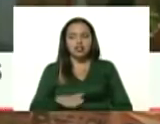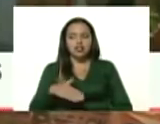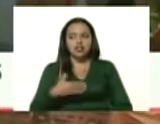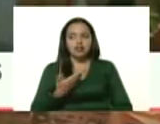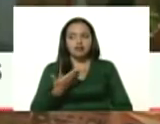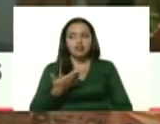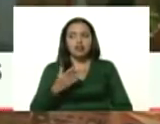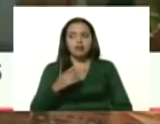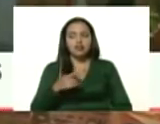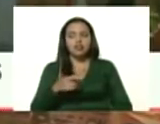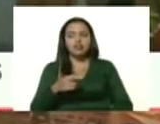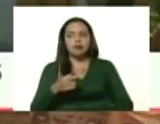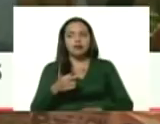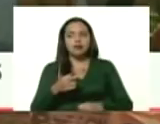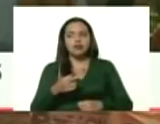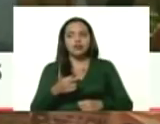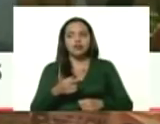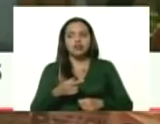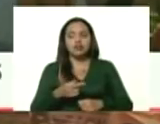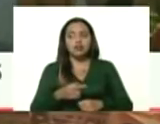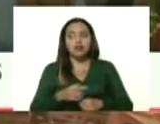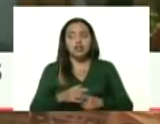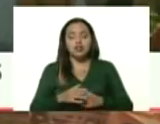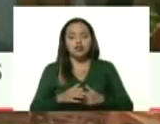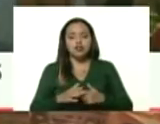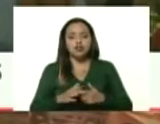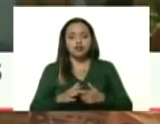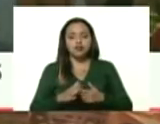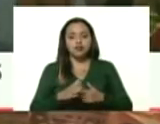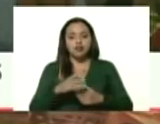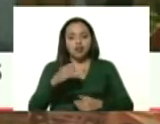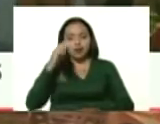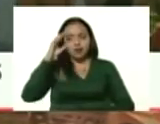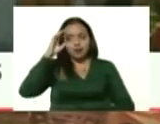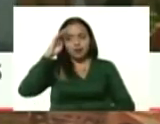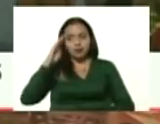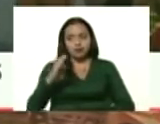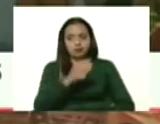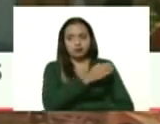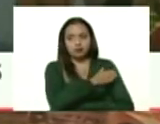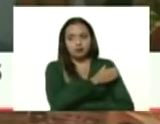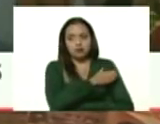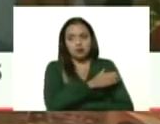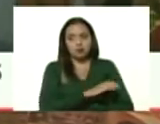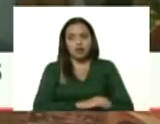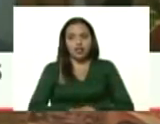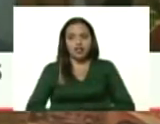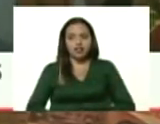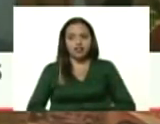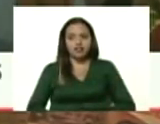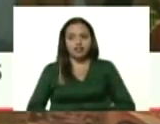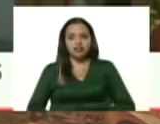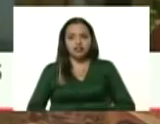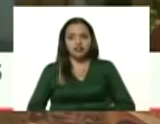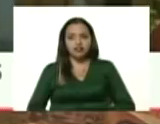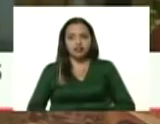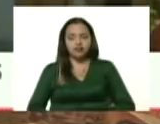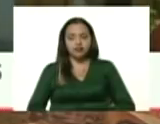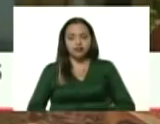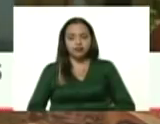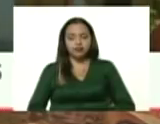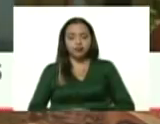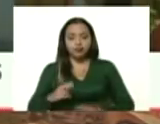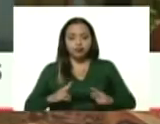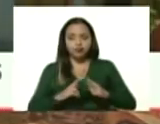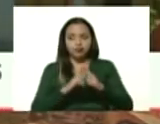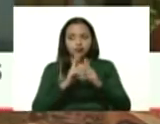Potosí. Aquí está el pueblo y la milicia bolivariana avanzando con la espada de Bolívar por América Latina. Nos encontramos,